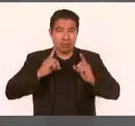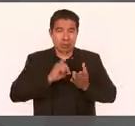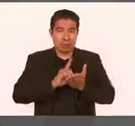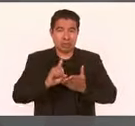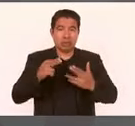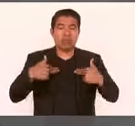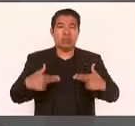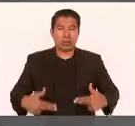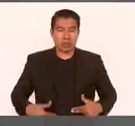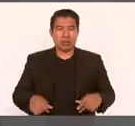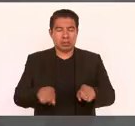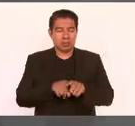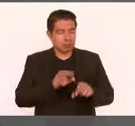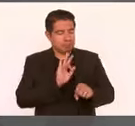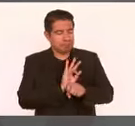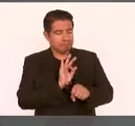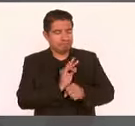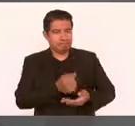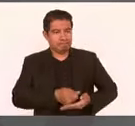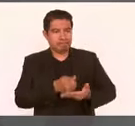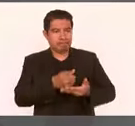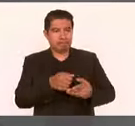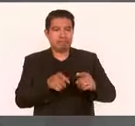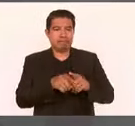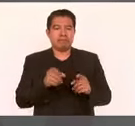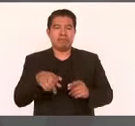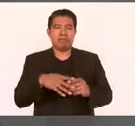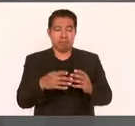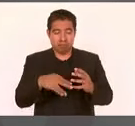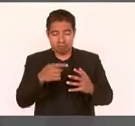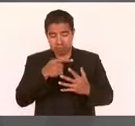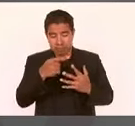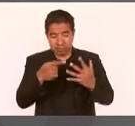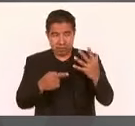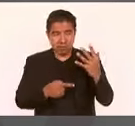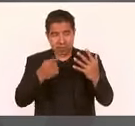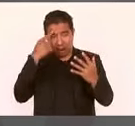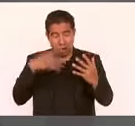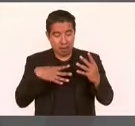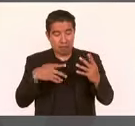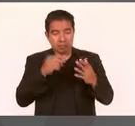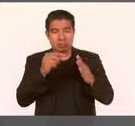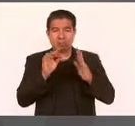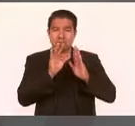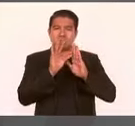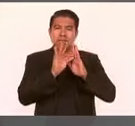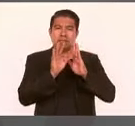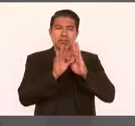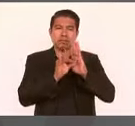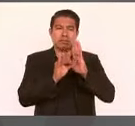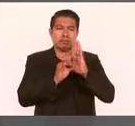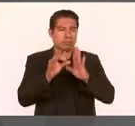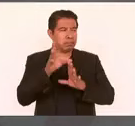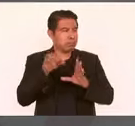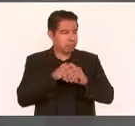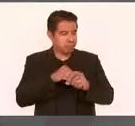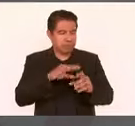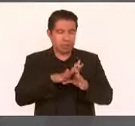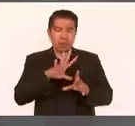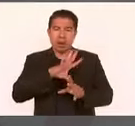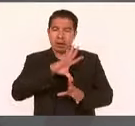las comunidades. Se han aplicado los criterios y normas técnicas para garantizar una reconstrucción